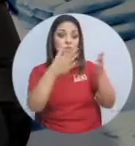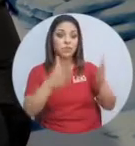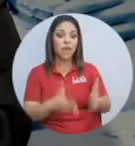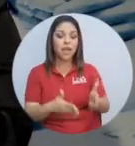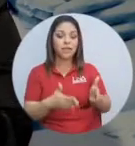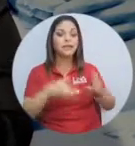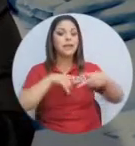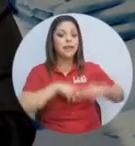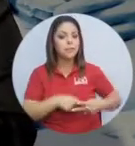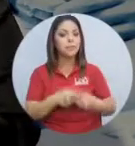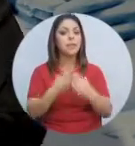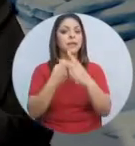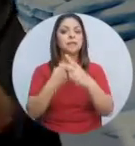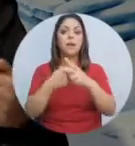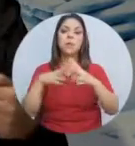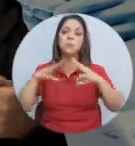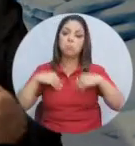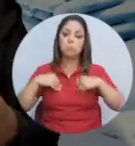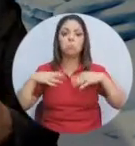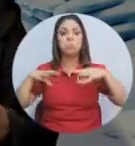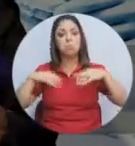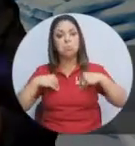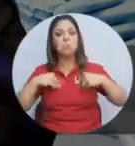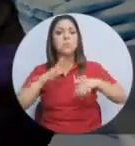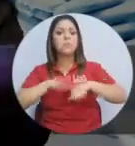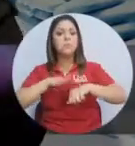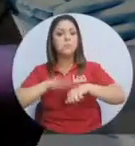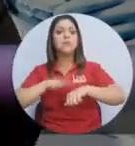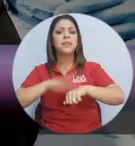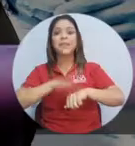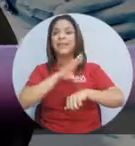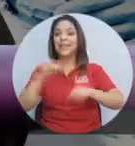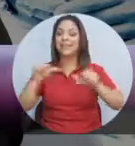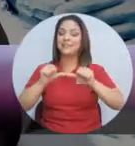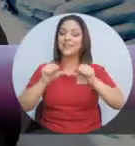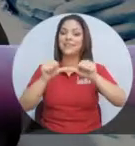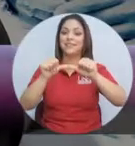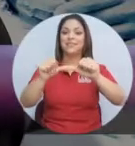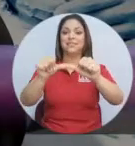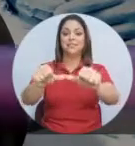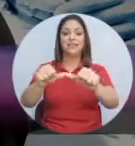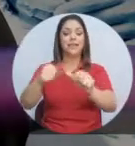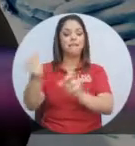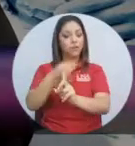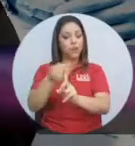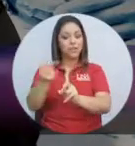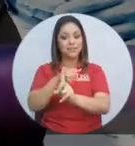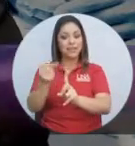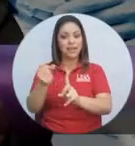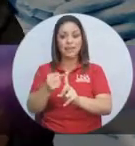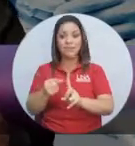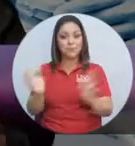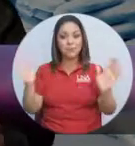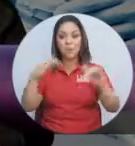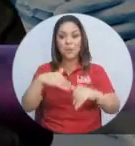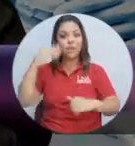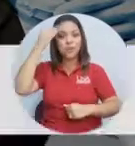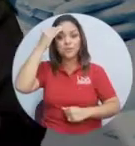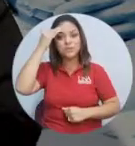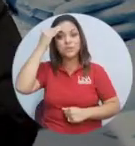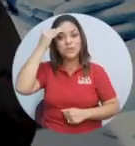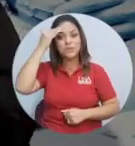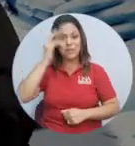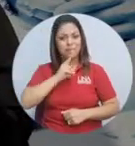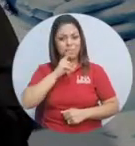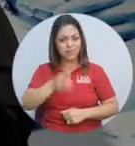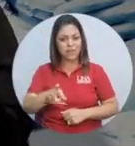estudiantes empiezan entonces a permitir y a perpetuar este tipo de violencia sin la conciencia